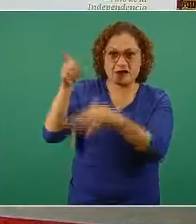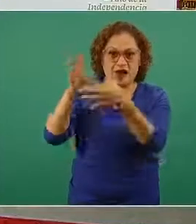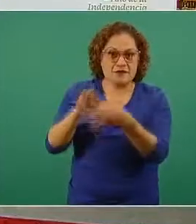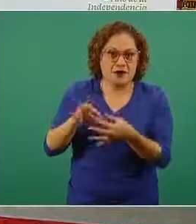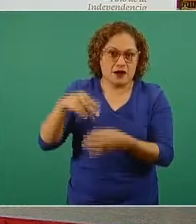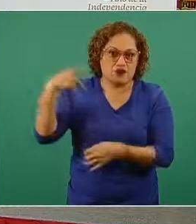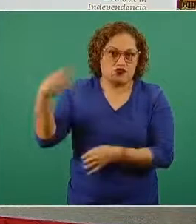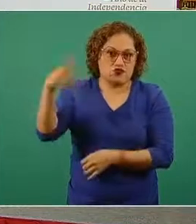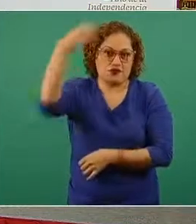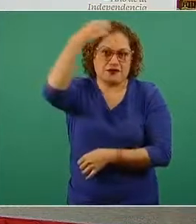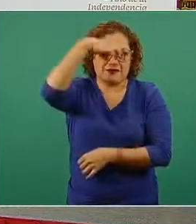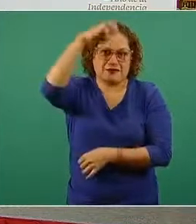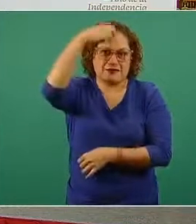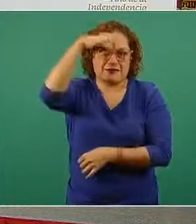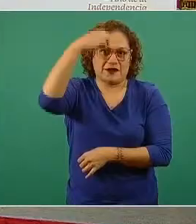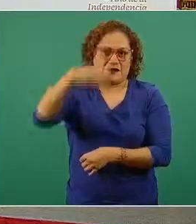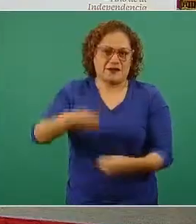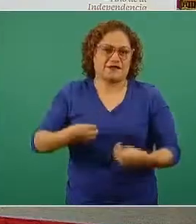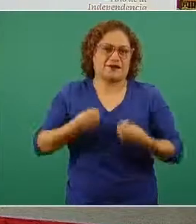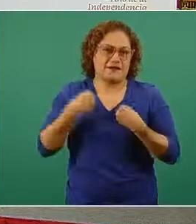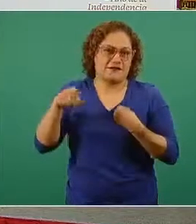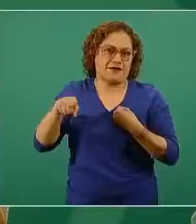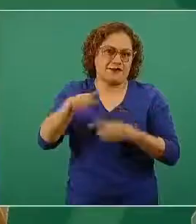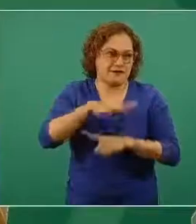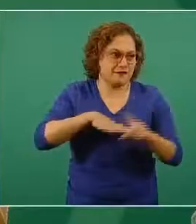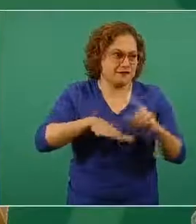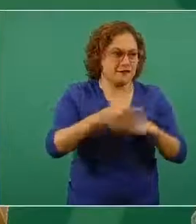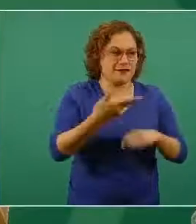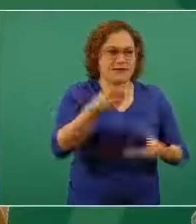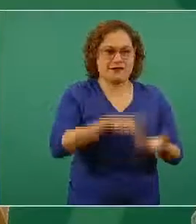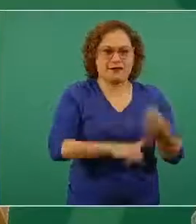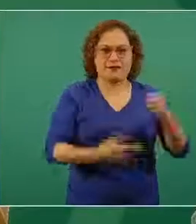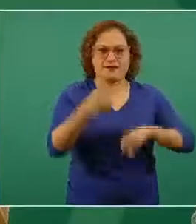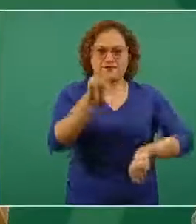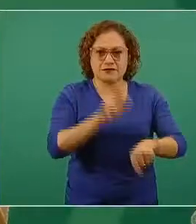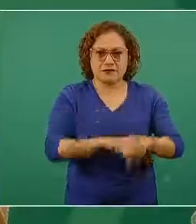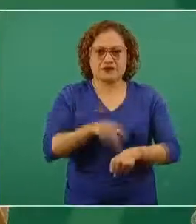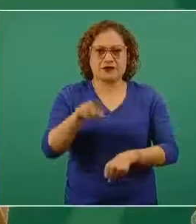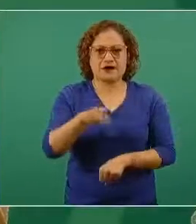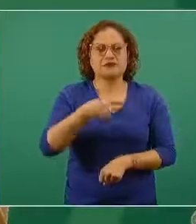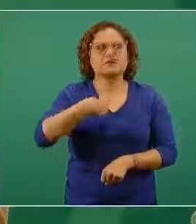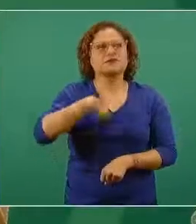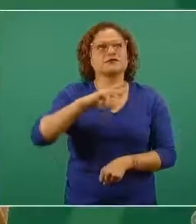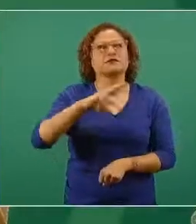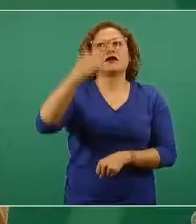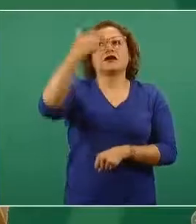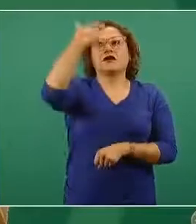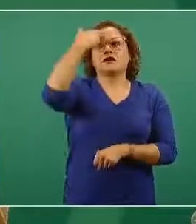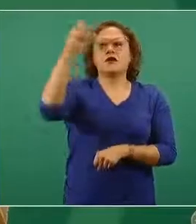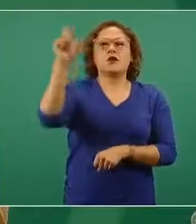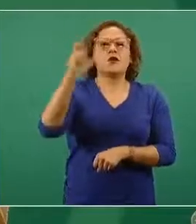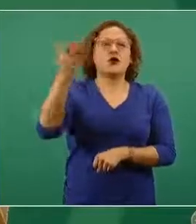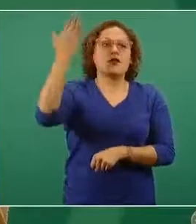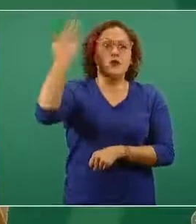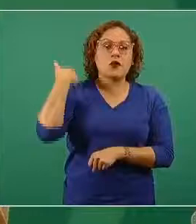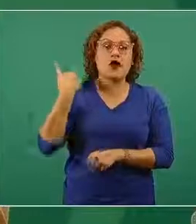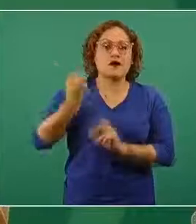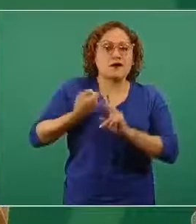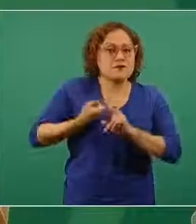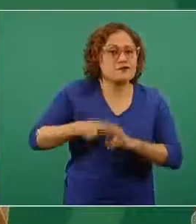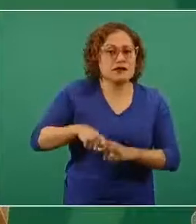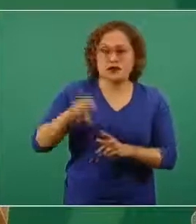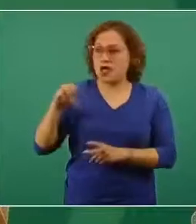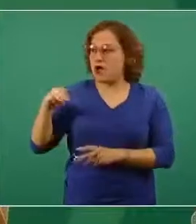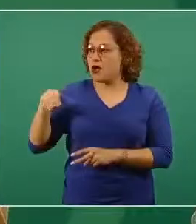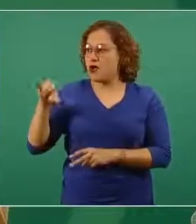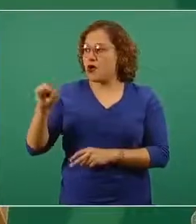recuerda desde las primeras notificaciones que se realizaron a través de la Organización Mundial de la Salud de